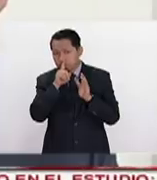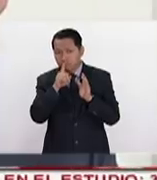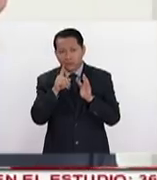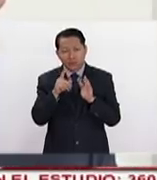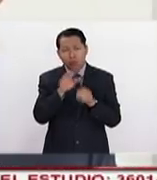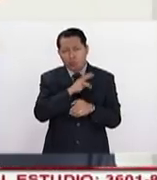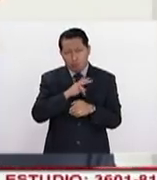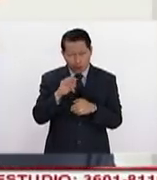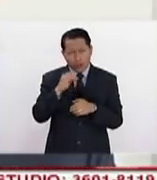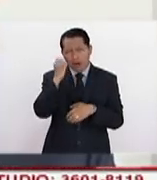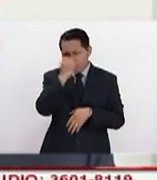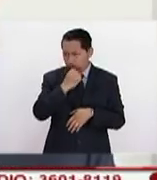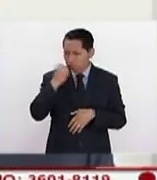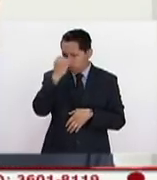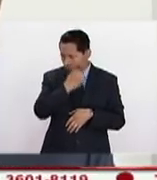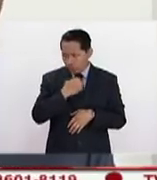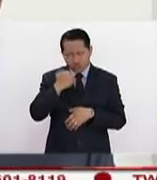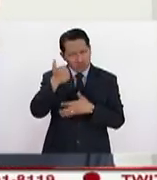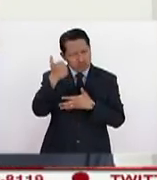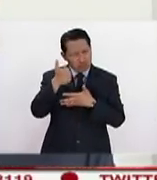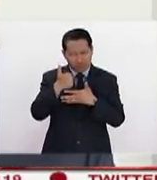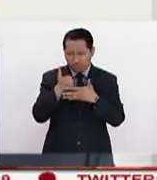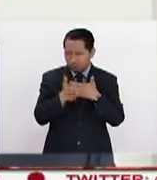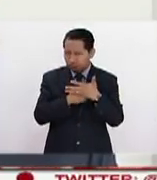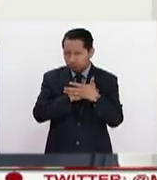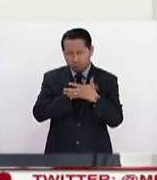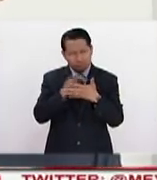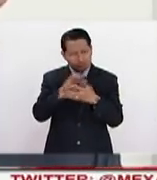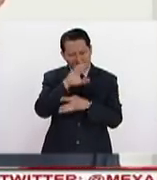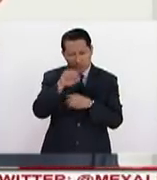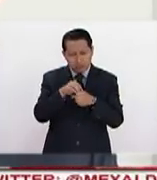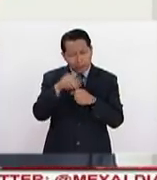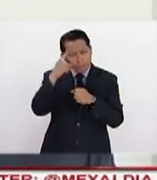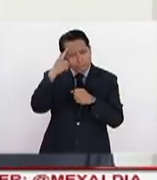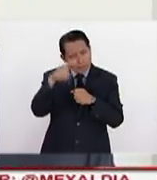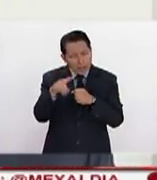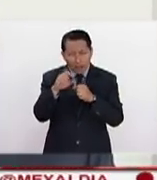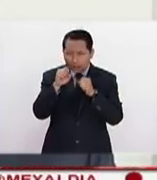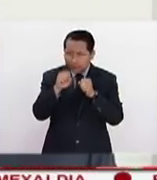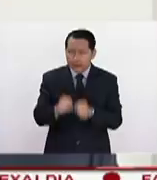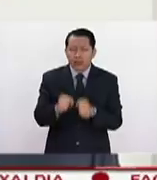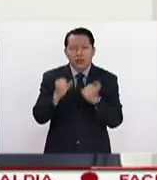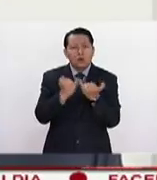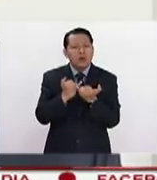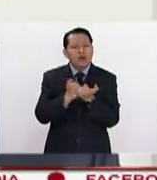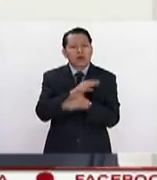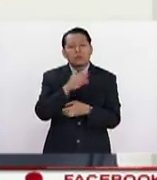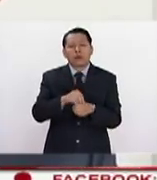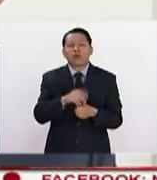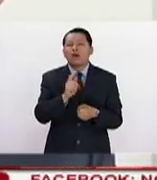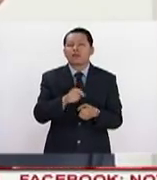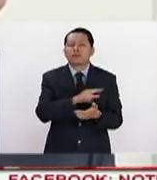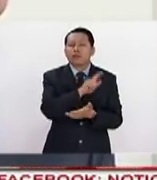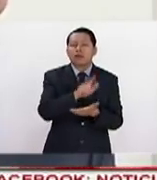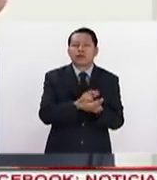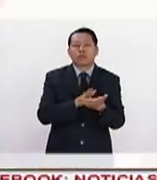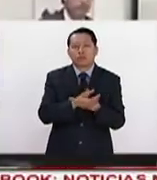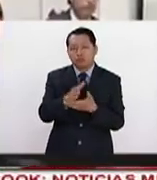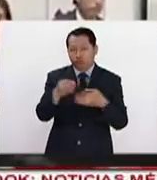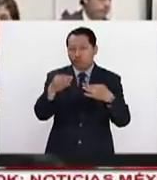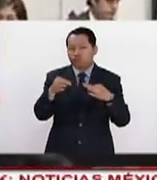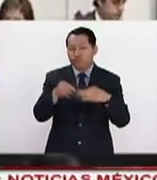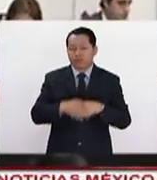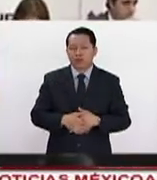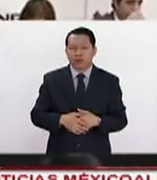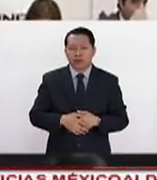si es necesario y de esa manera dar certeza y garantizar la legalidad del acceso a la boleta.